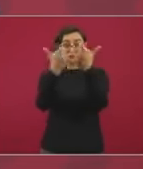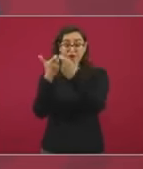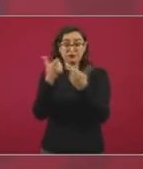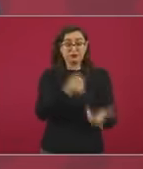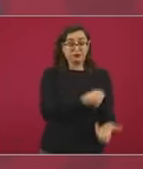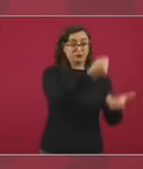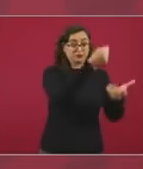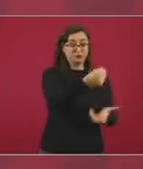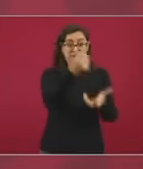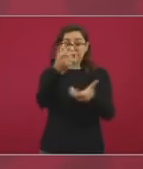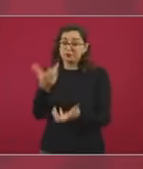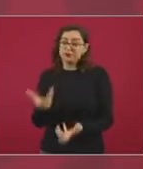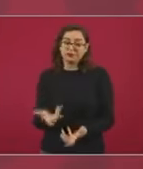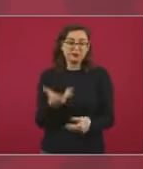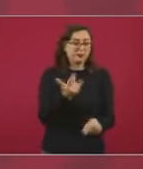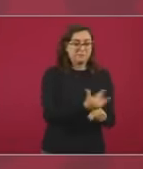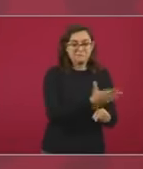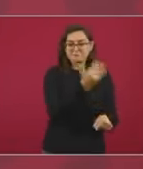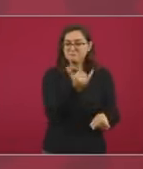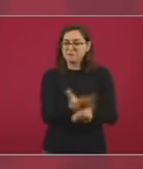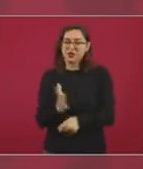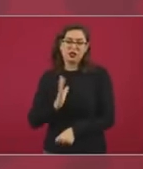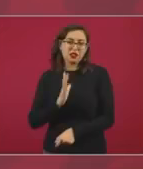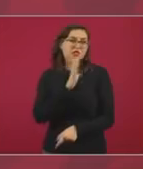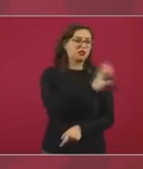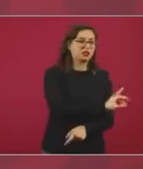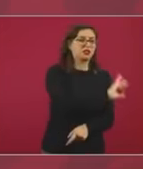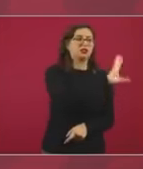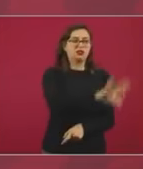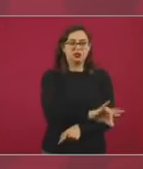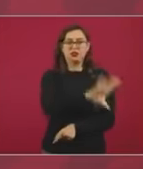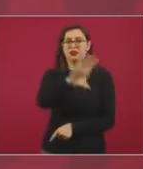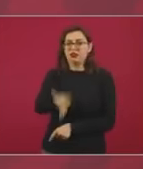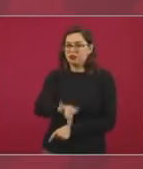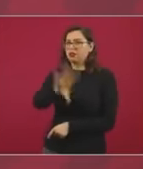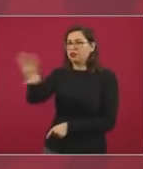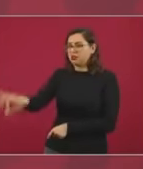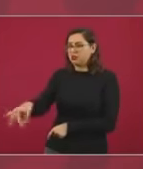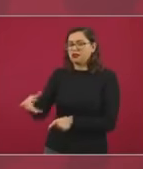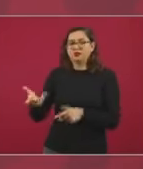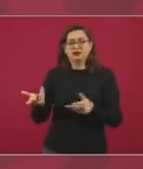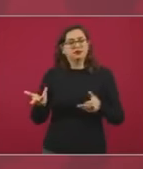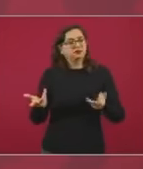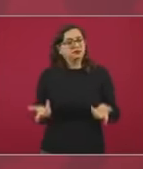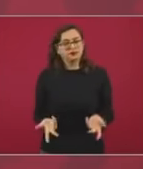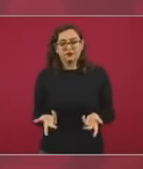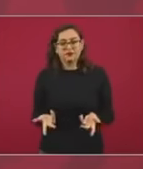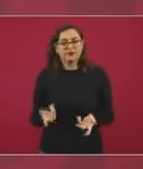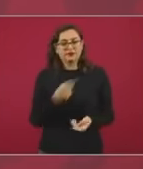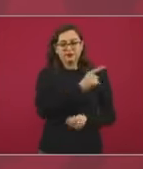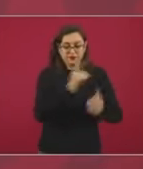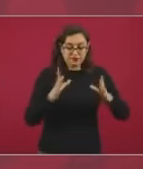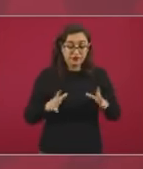un obstáculo, son intermediarios y están hechos,